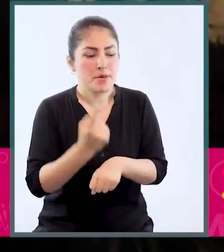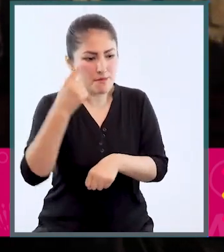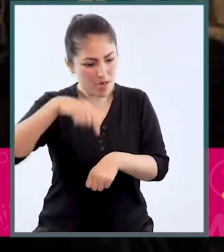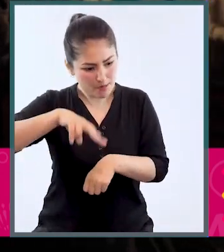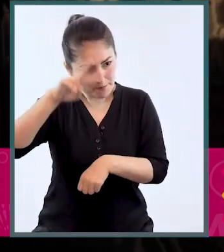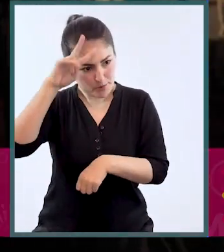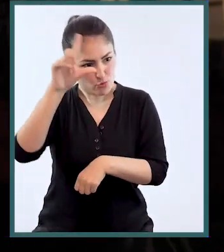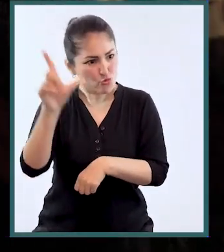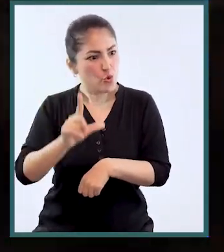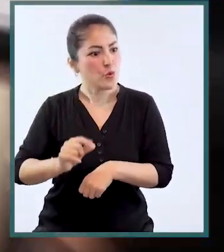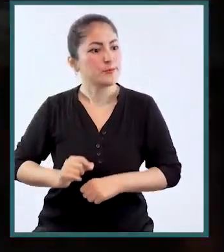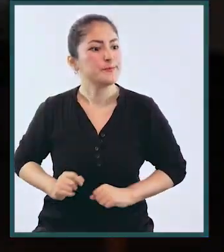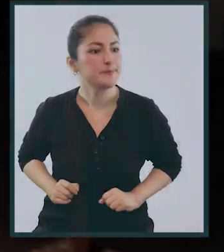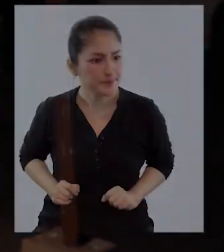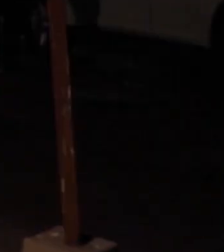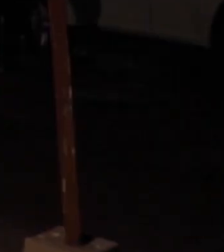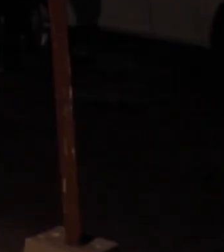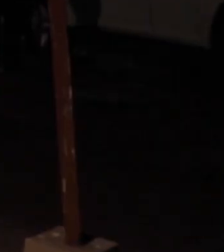corte del Perú republicano.